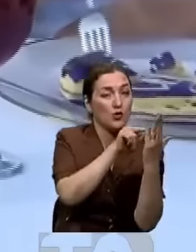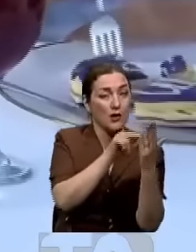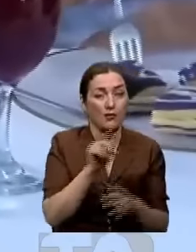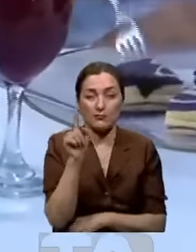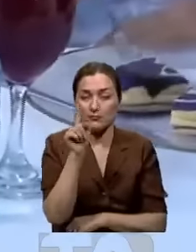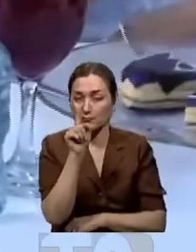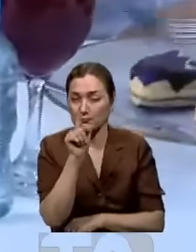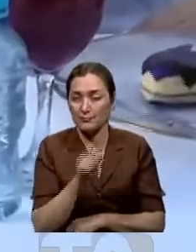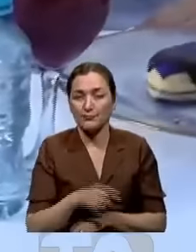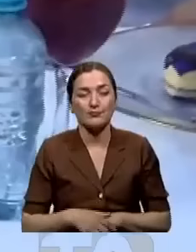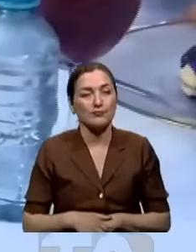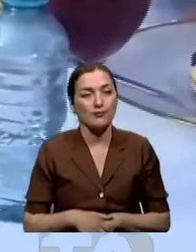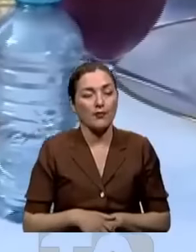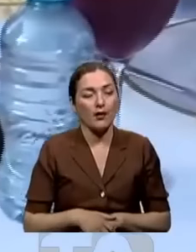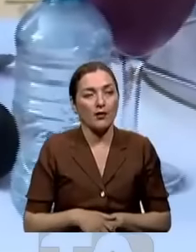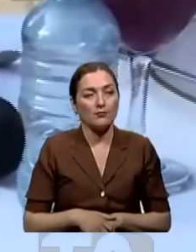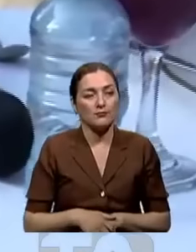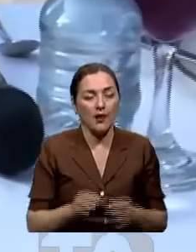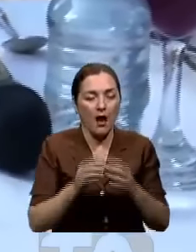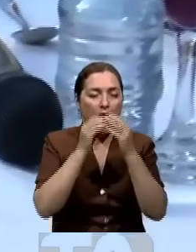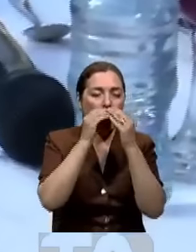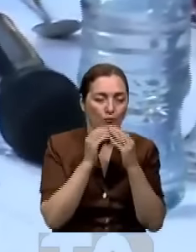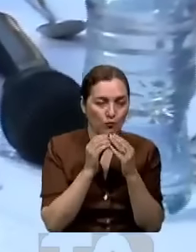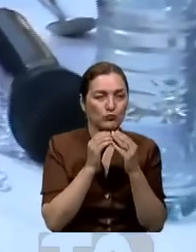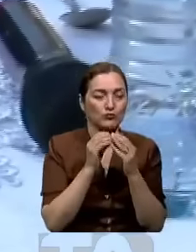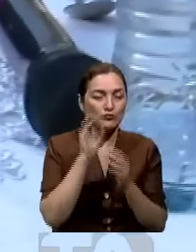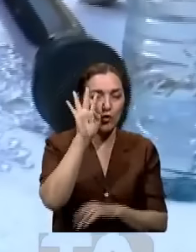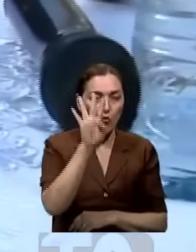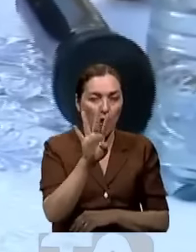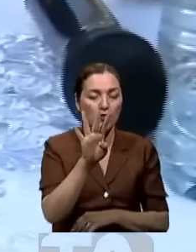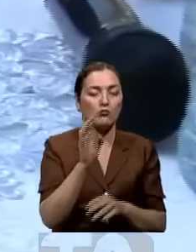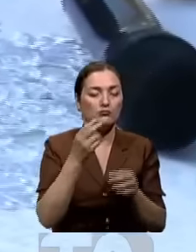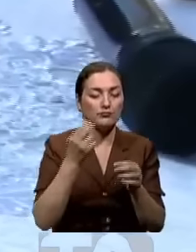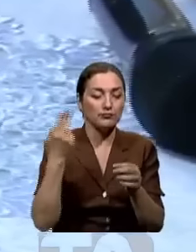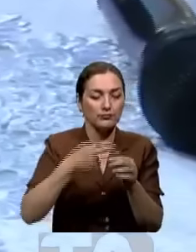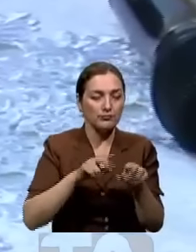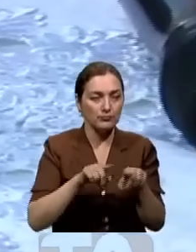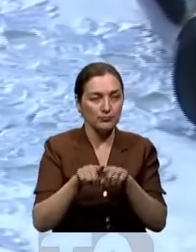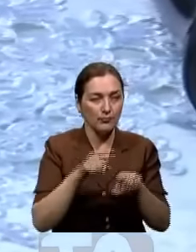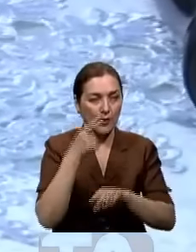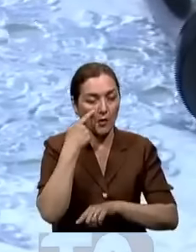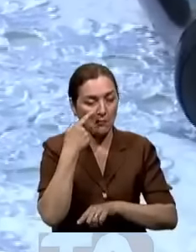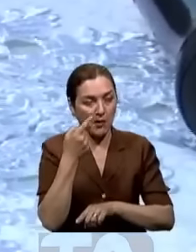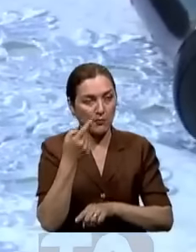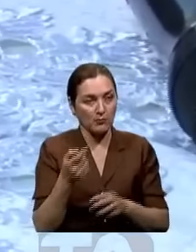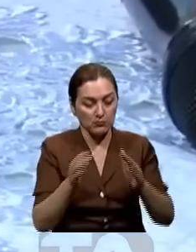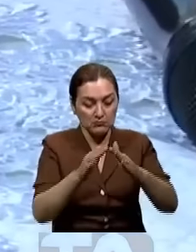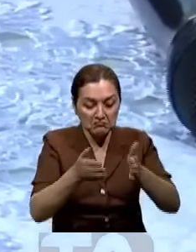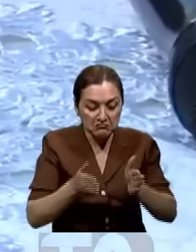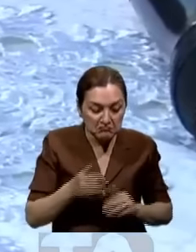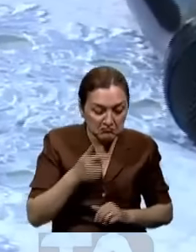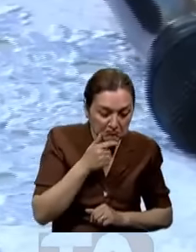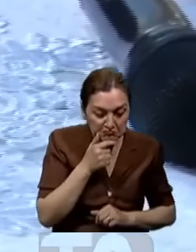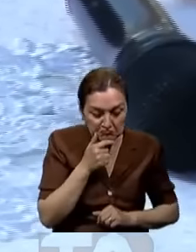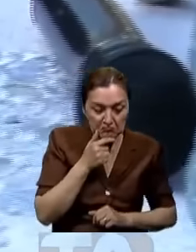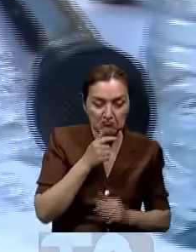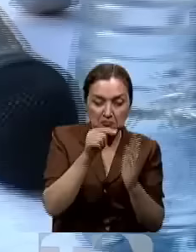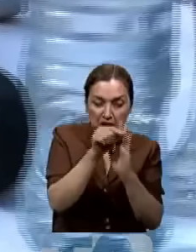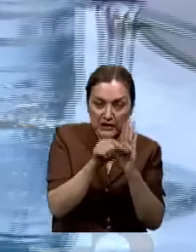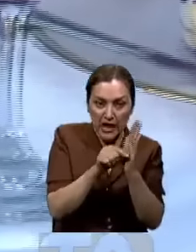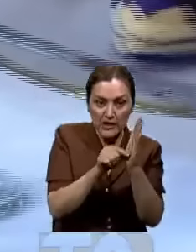momento. Van a probar a las guaguas de pan de los cuatro finalistas, van a verificar cómo presentaron su guagua de pan los